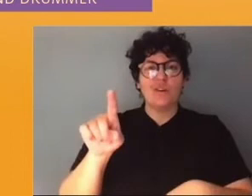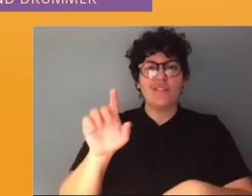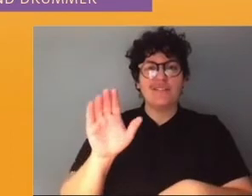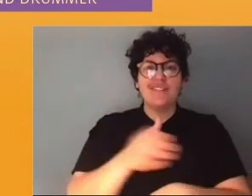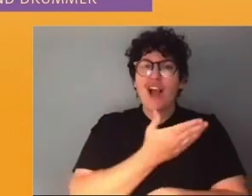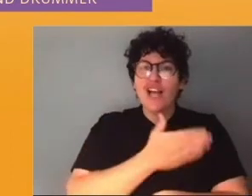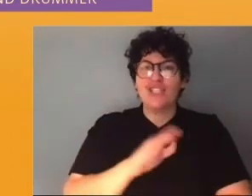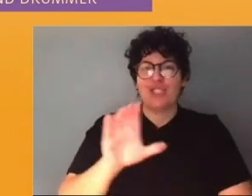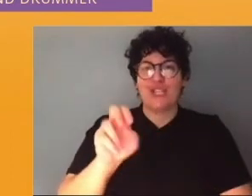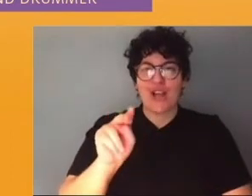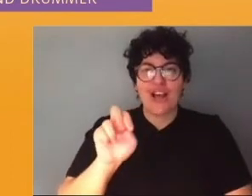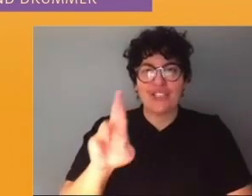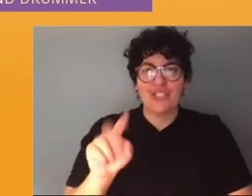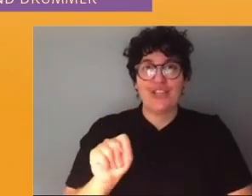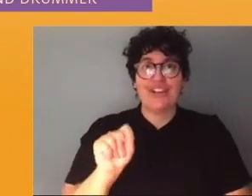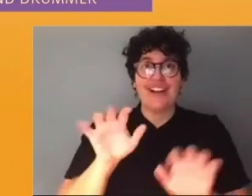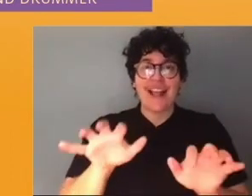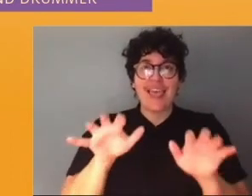en vez de escucharlo